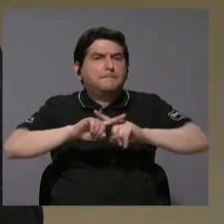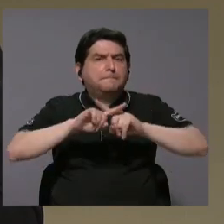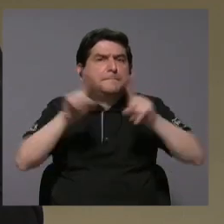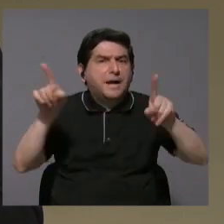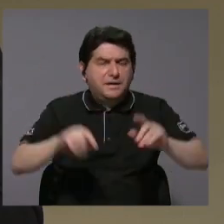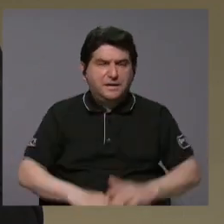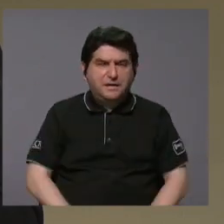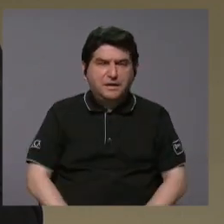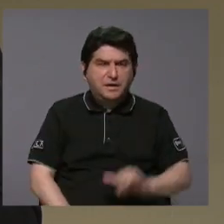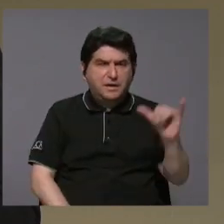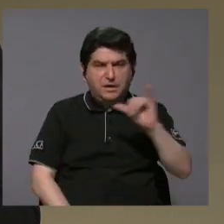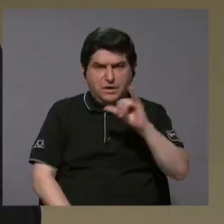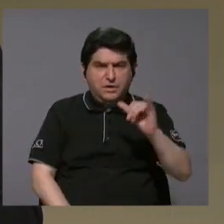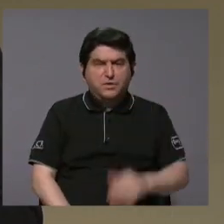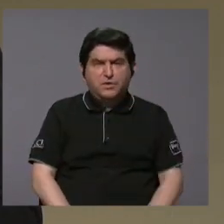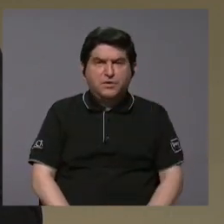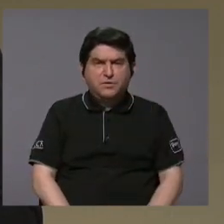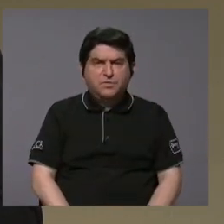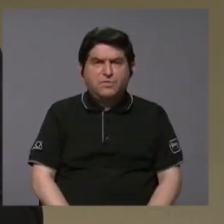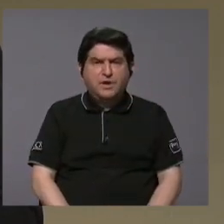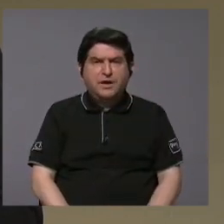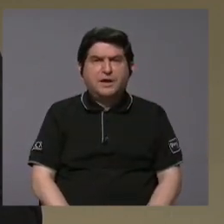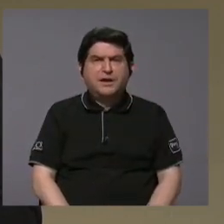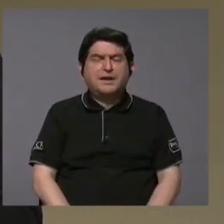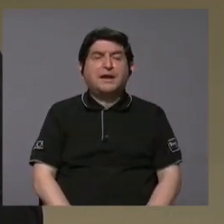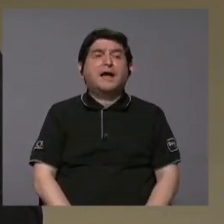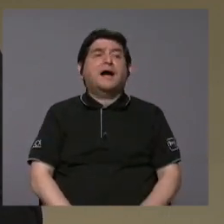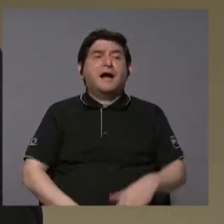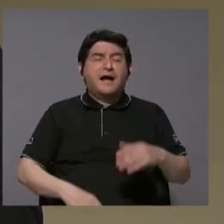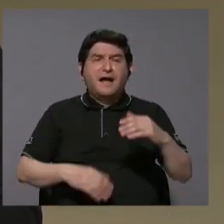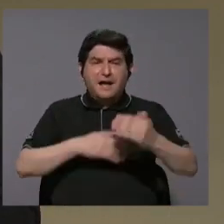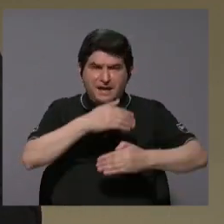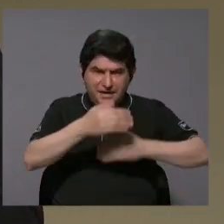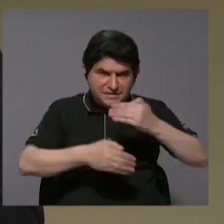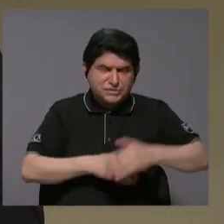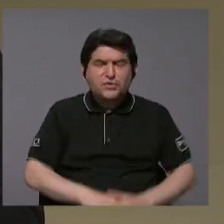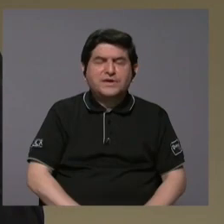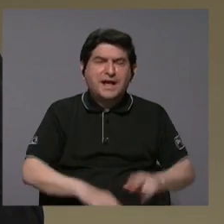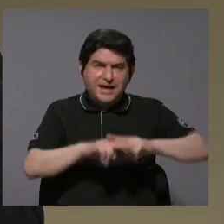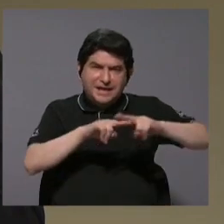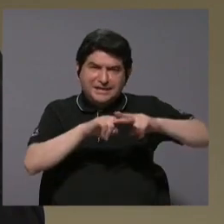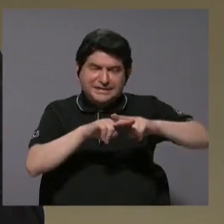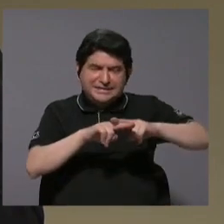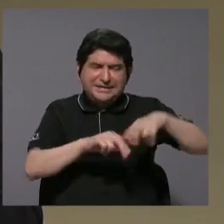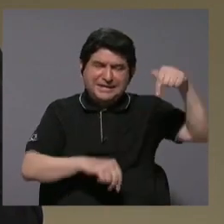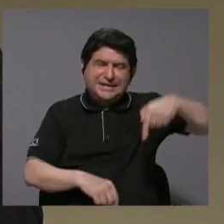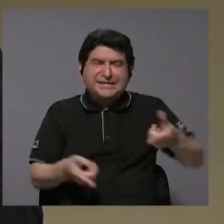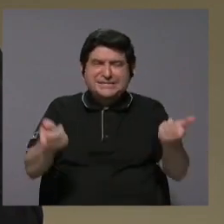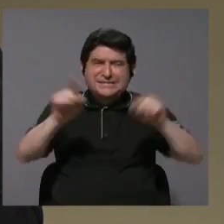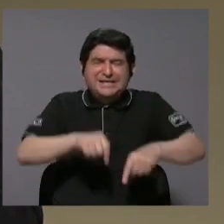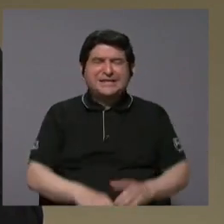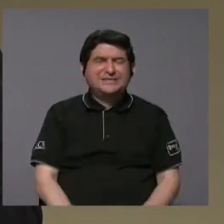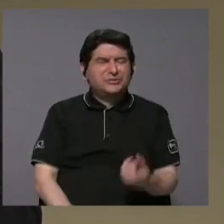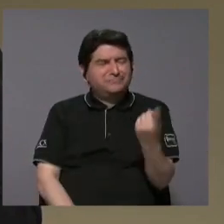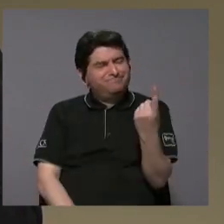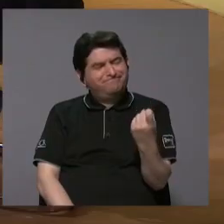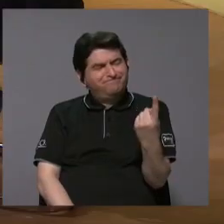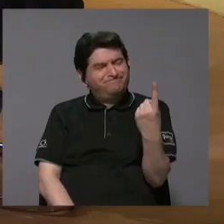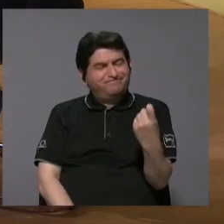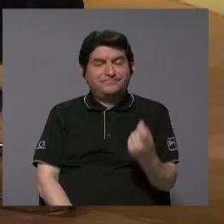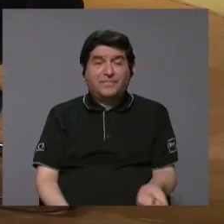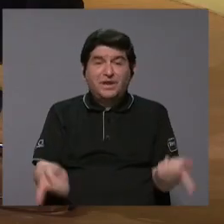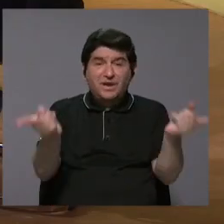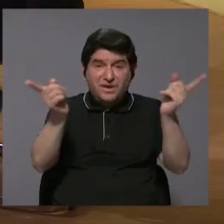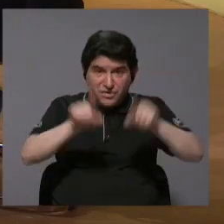es al igual que en general la infraestructura de trenes urbanos, altamente deficitario, ¿no? Porque lo que en el fondo